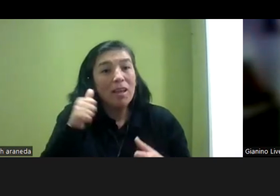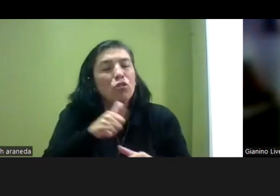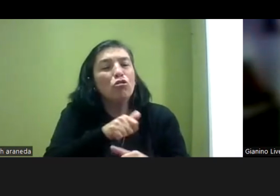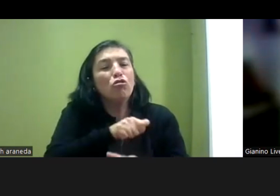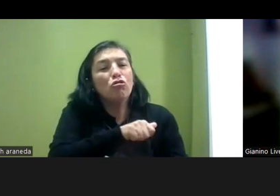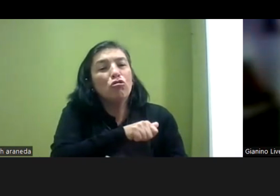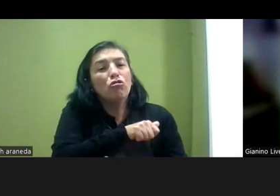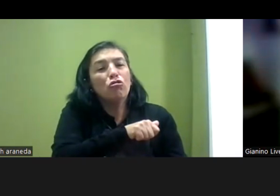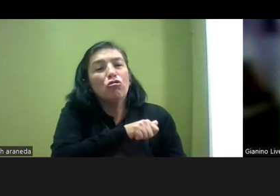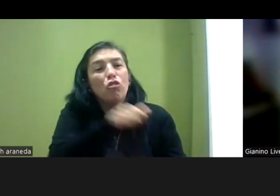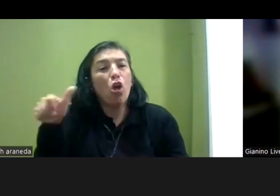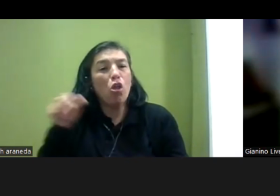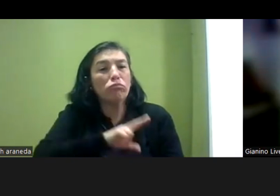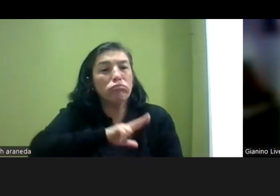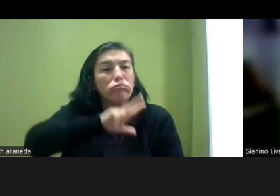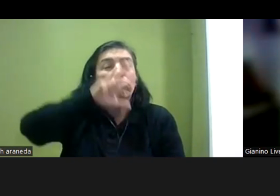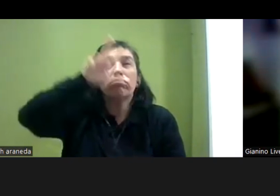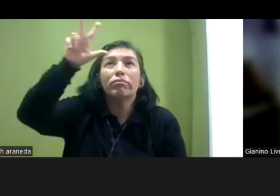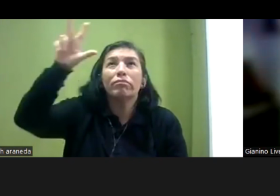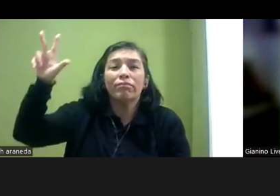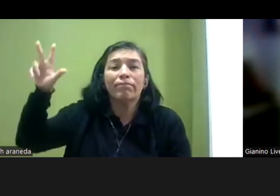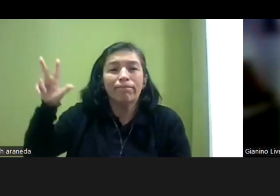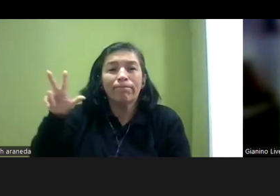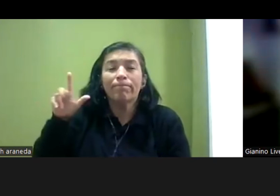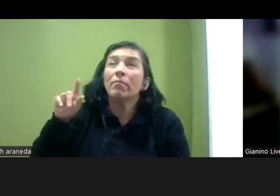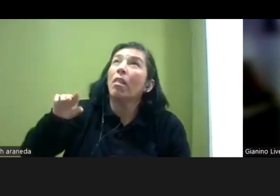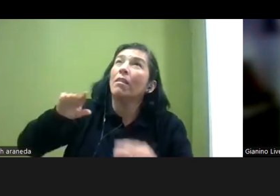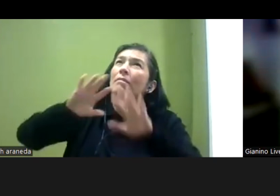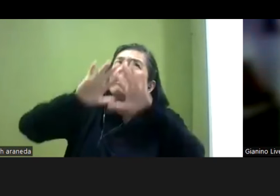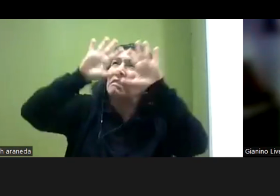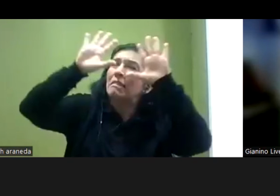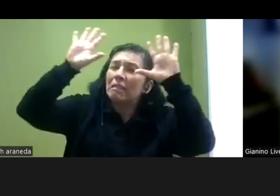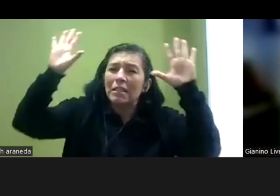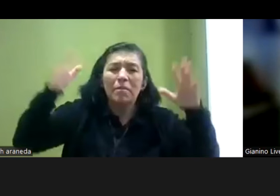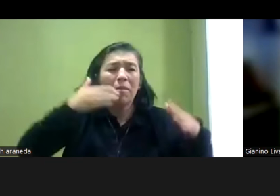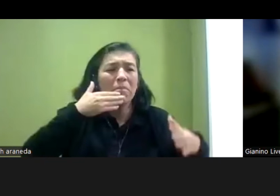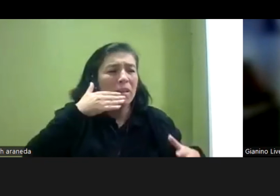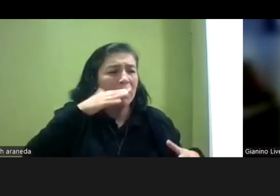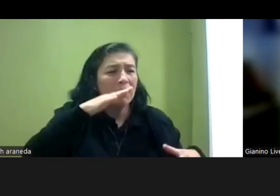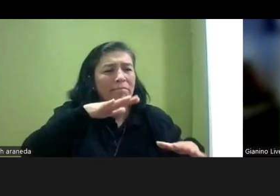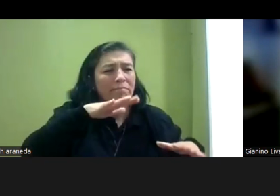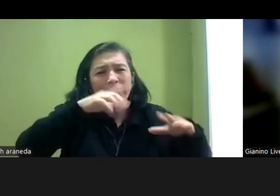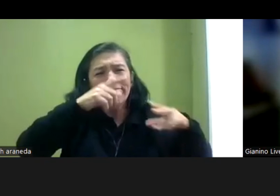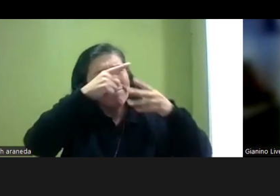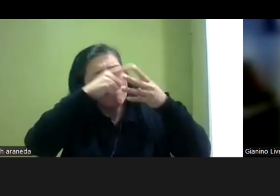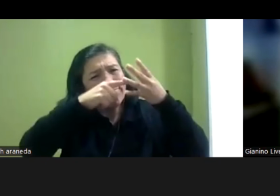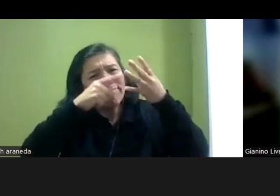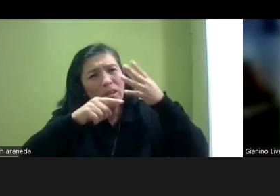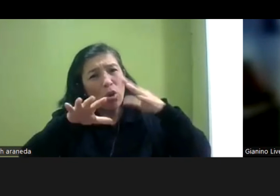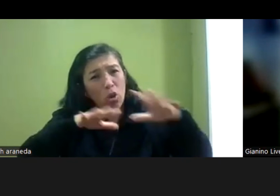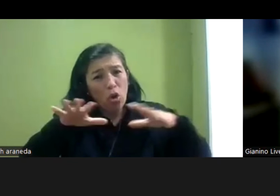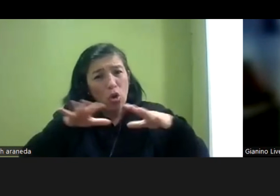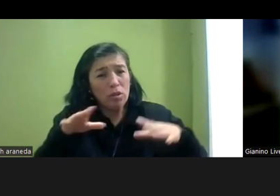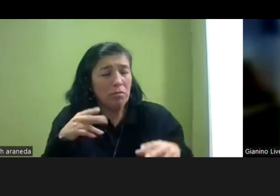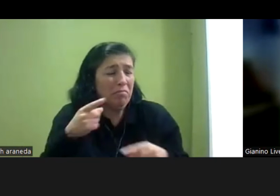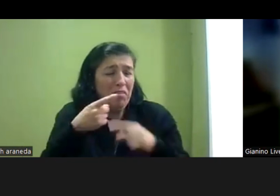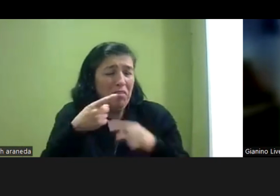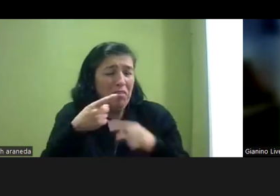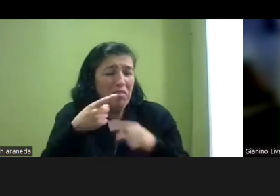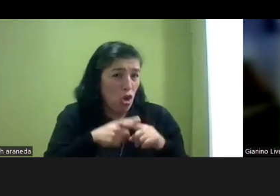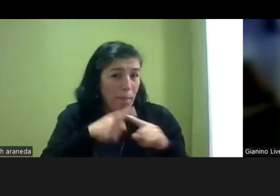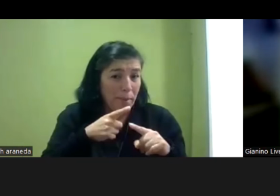todas las divinidades, las deidades, los seres tutelares, los apus, los malcus, lo que sea, como los llamemos, como los queramos